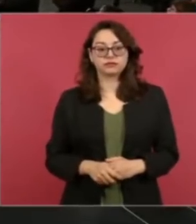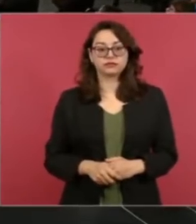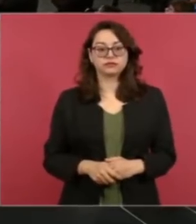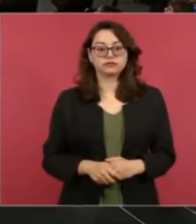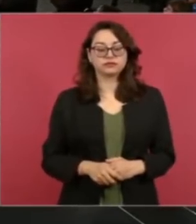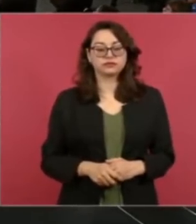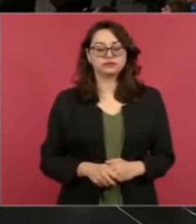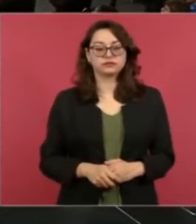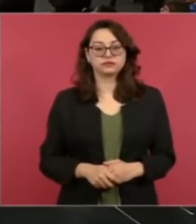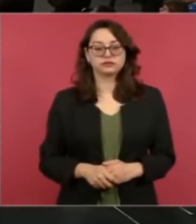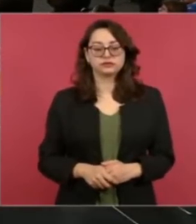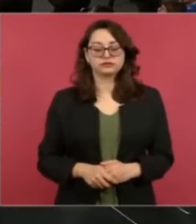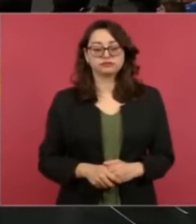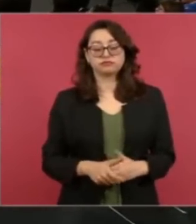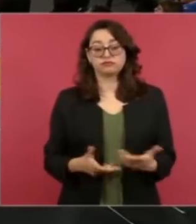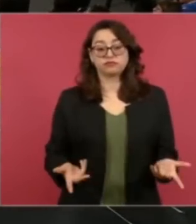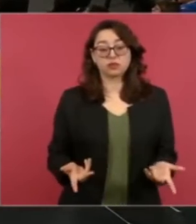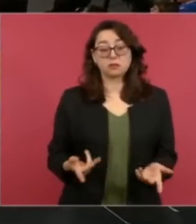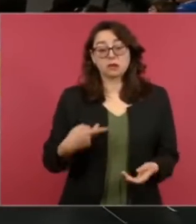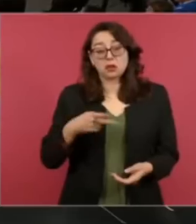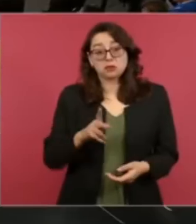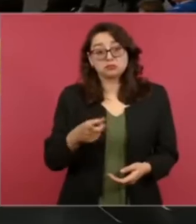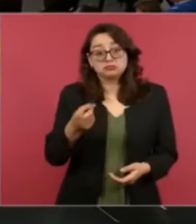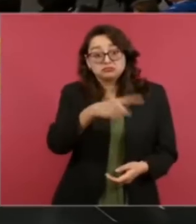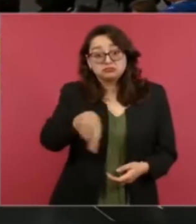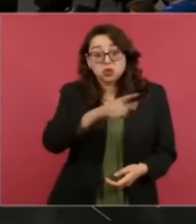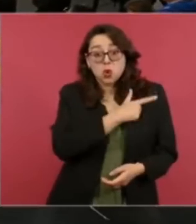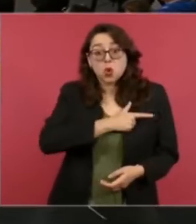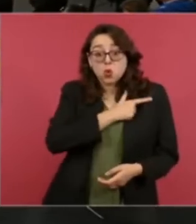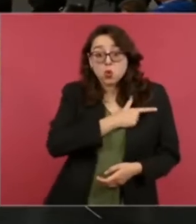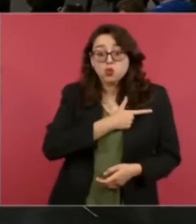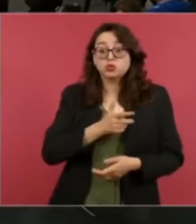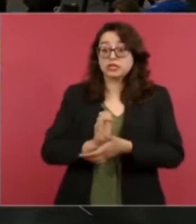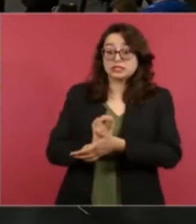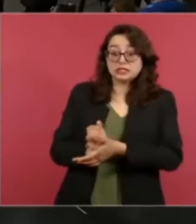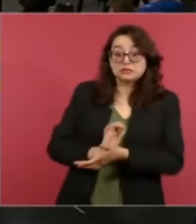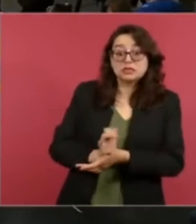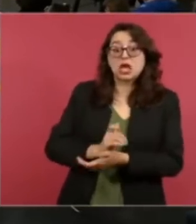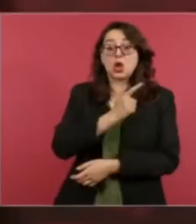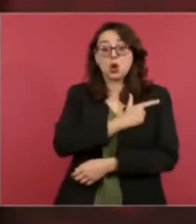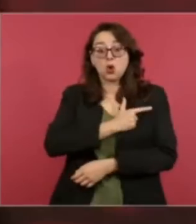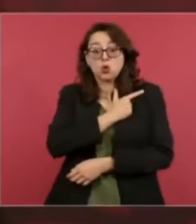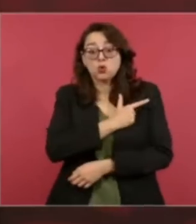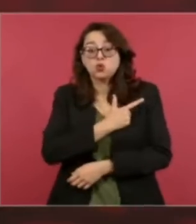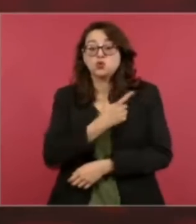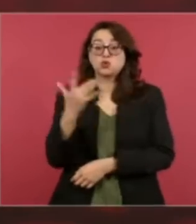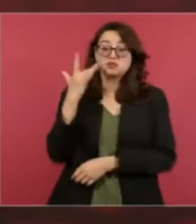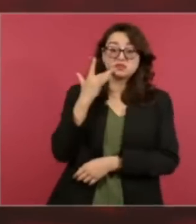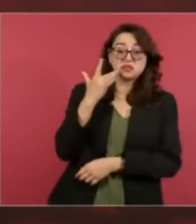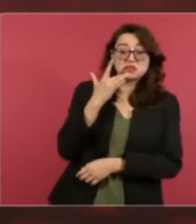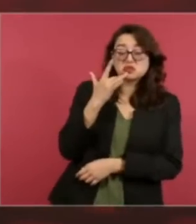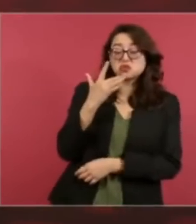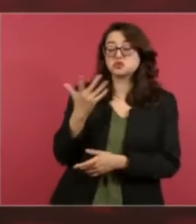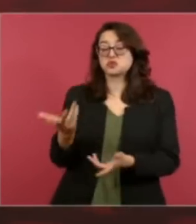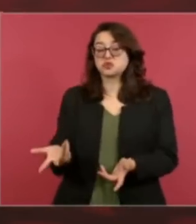Te recomendamos que no veas este programa, porque nosotros estamos en contra del clasismo, estamos en